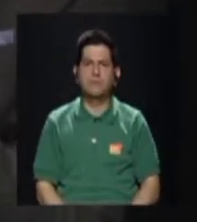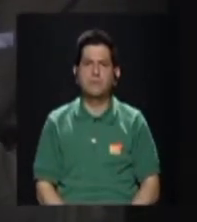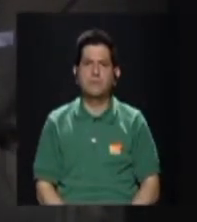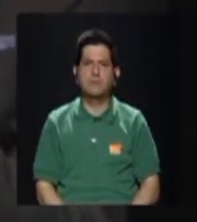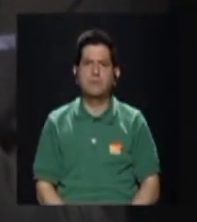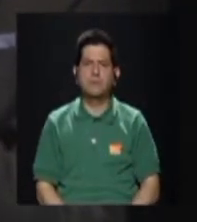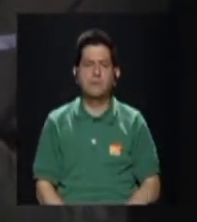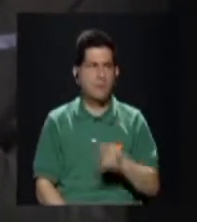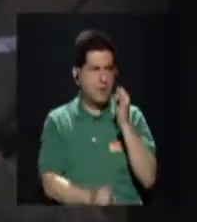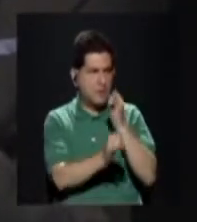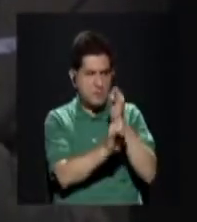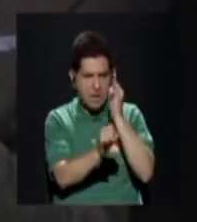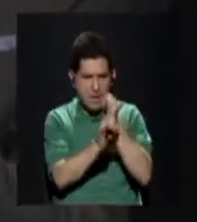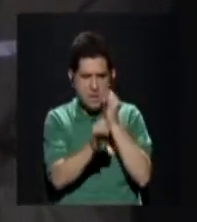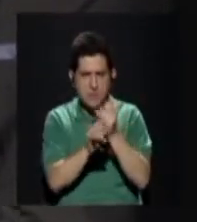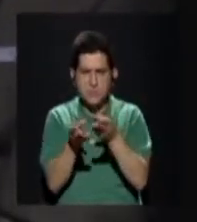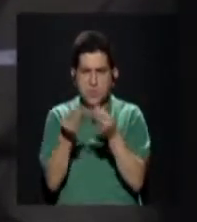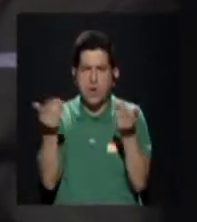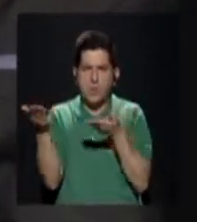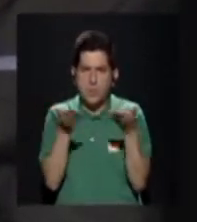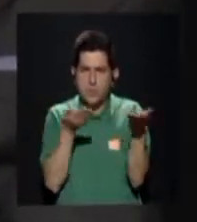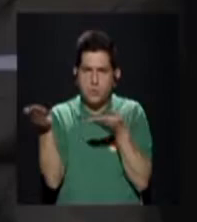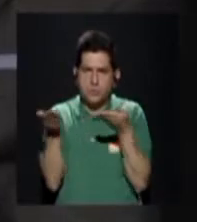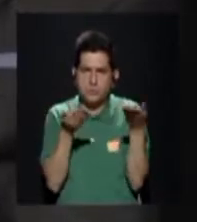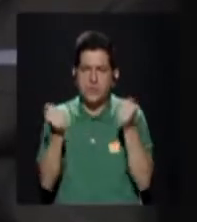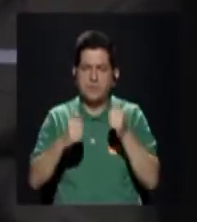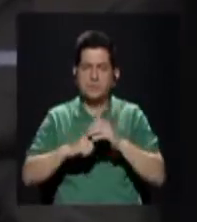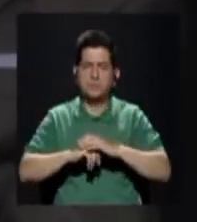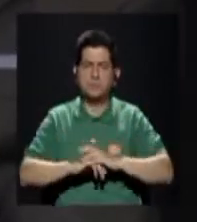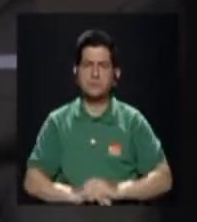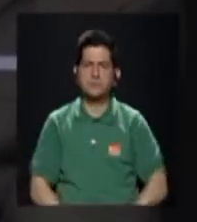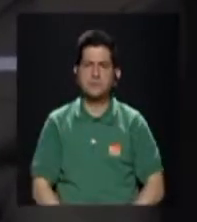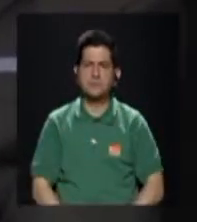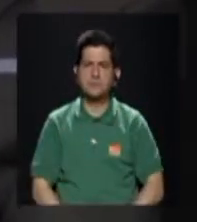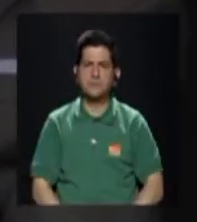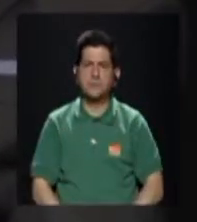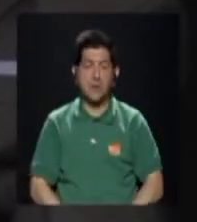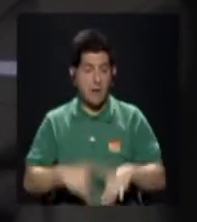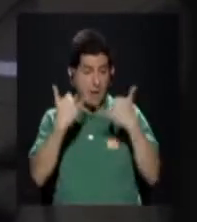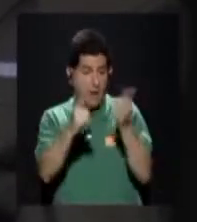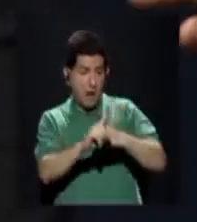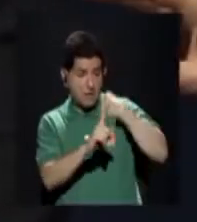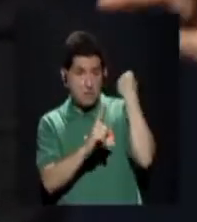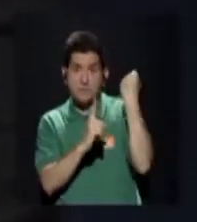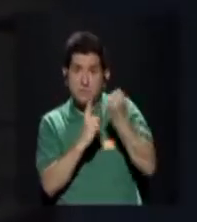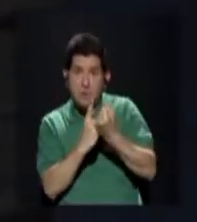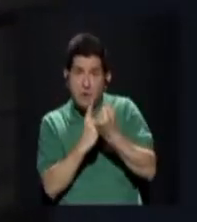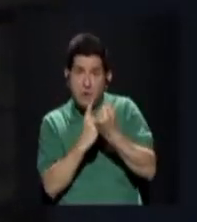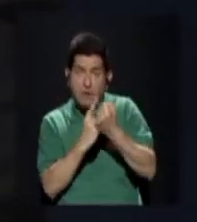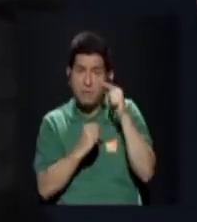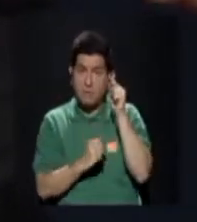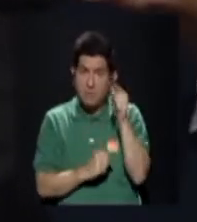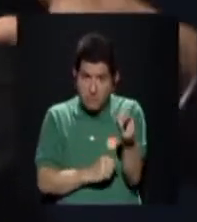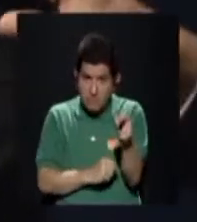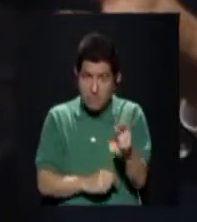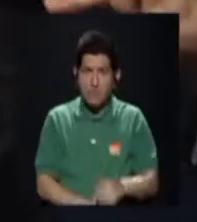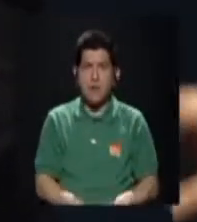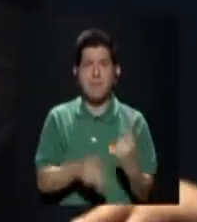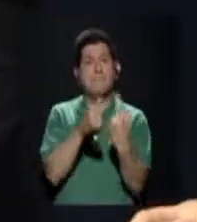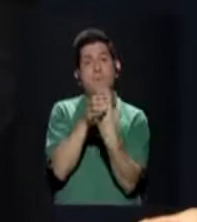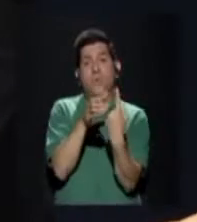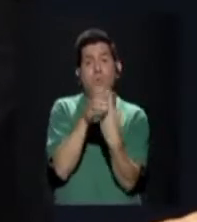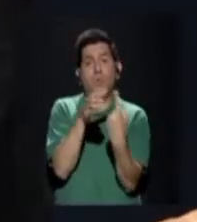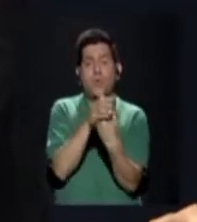las instituciones que generan servicios. Porque como están en condiciones de